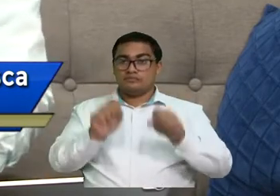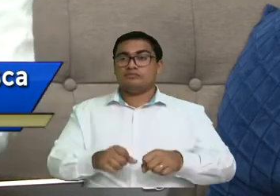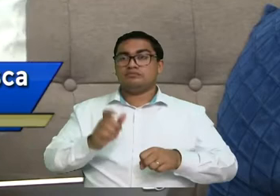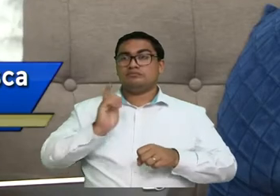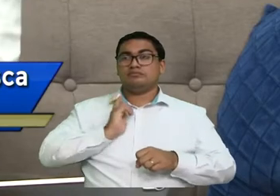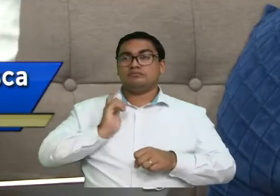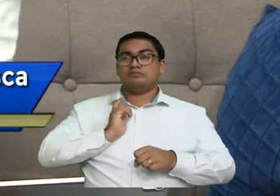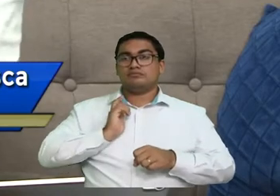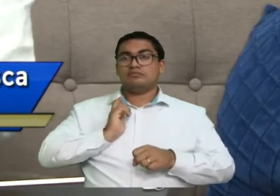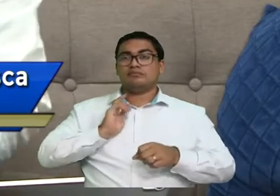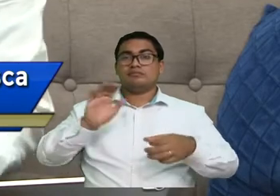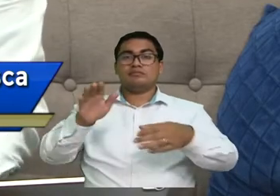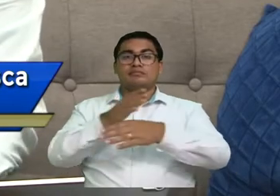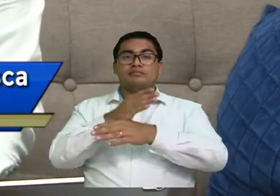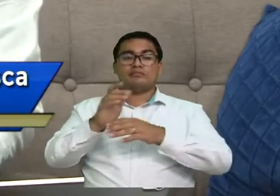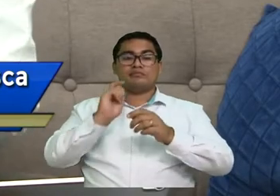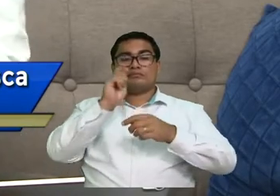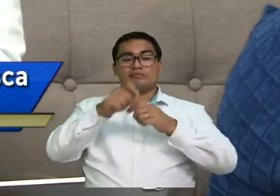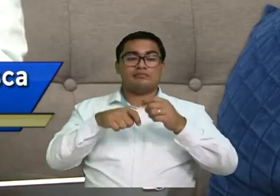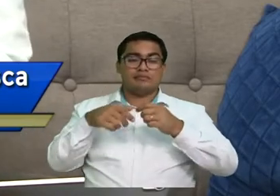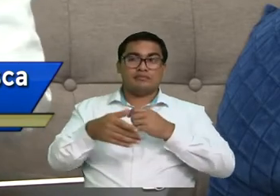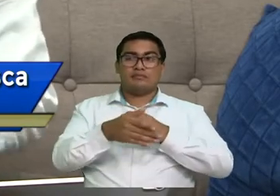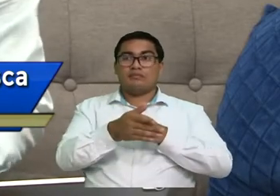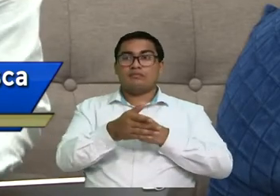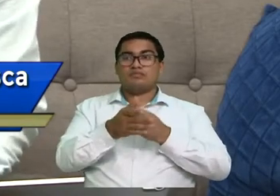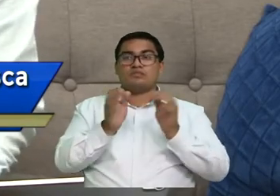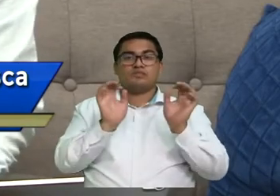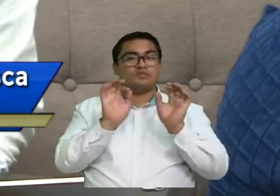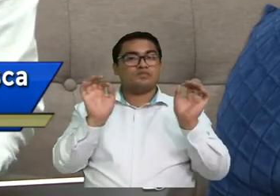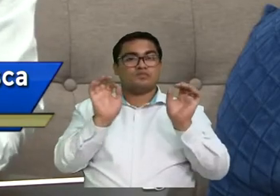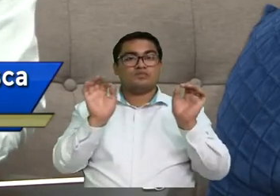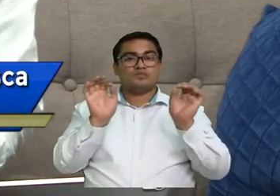fiscal de los pescadores artesanales? Cero.